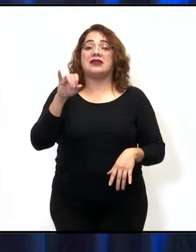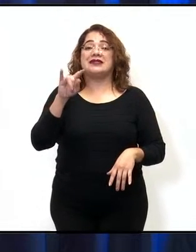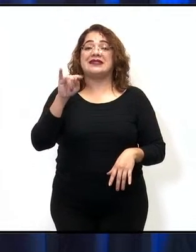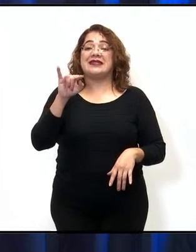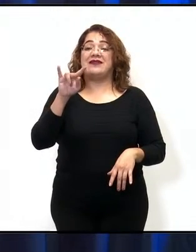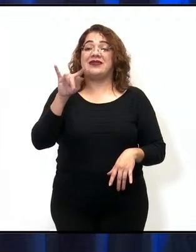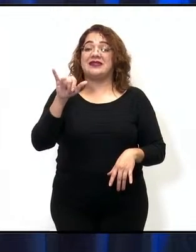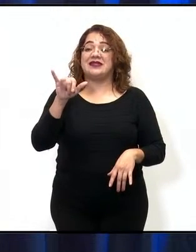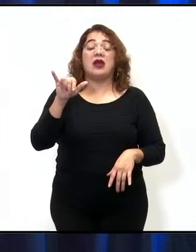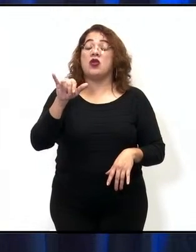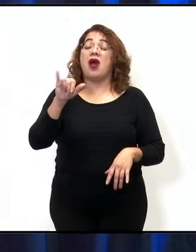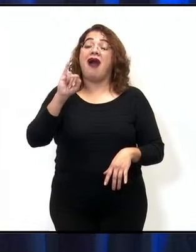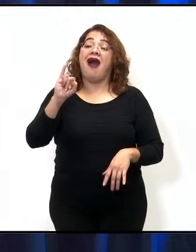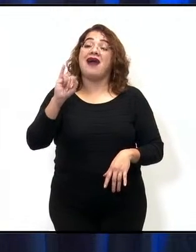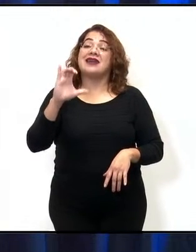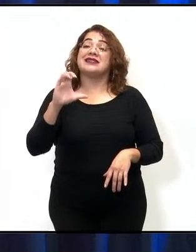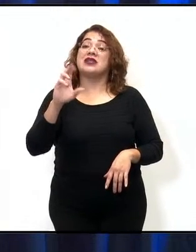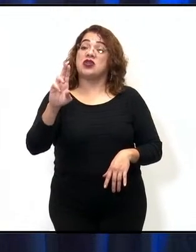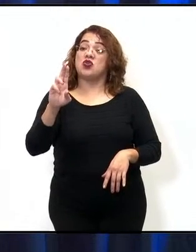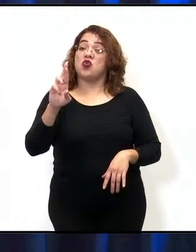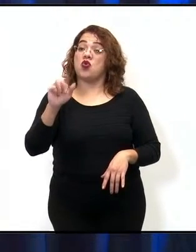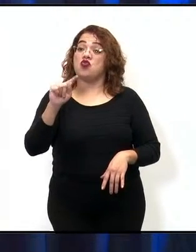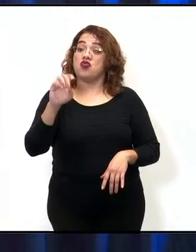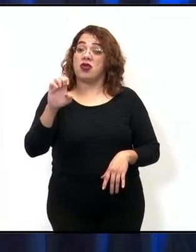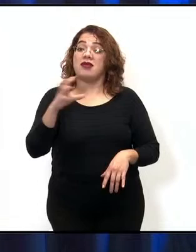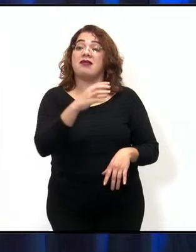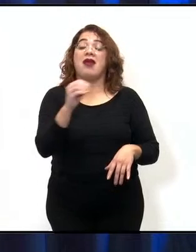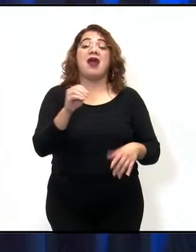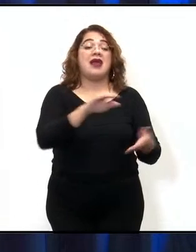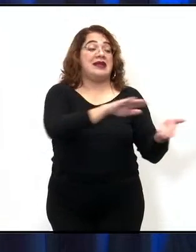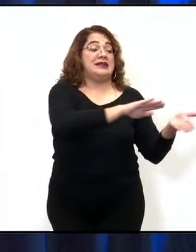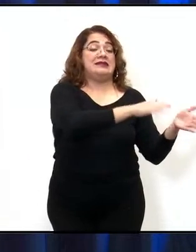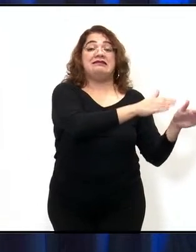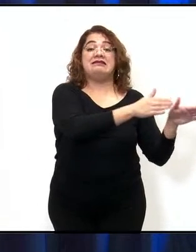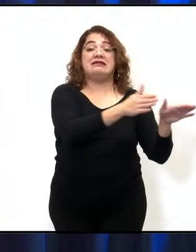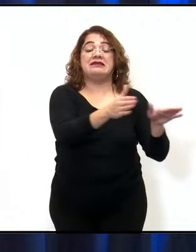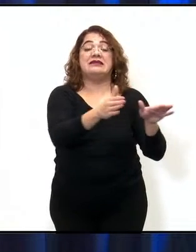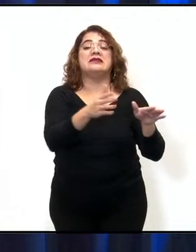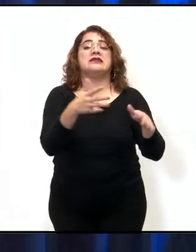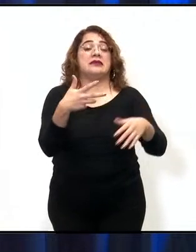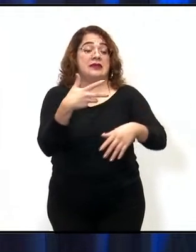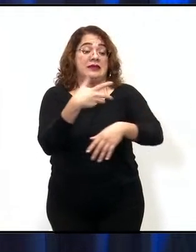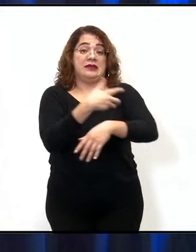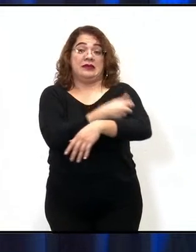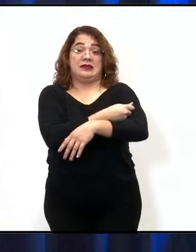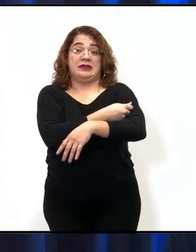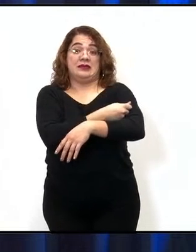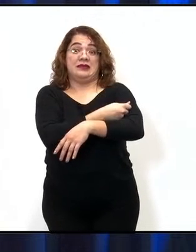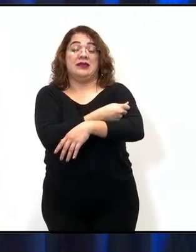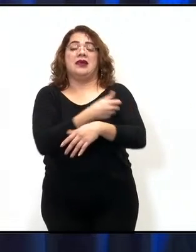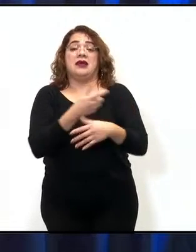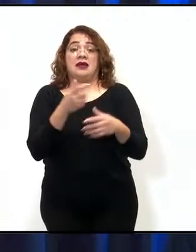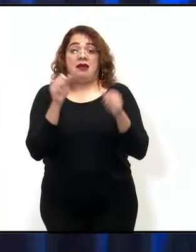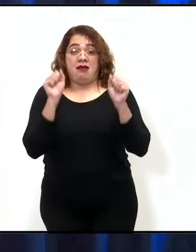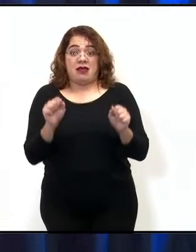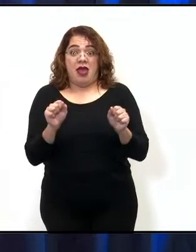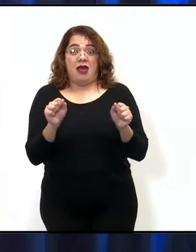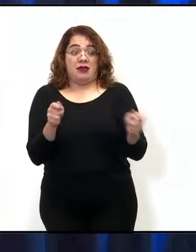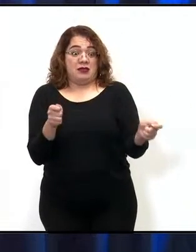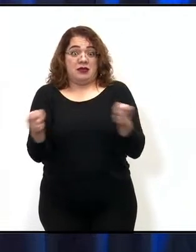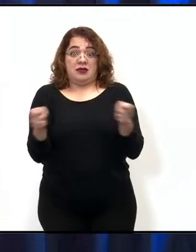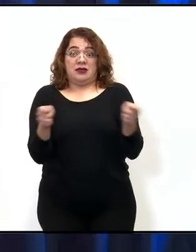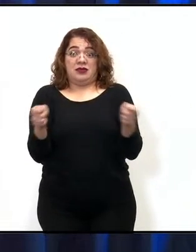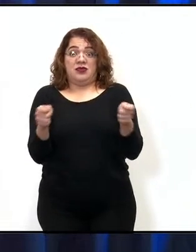capacidad de cuidados intensivos y recuenta de muertes que las vacunas por sí no van a poder mejorar.